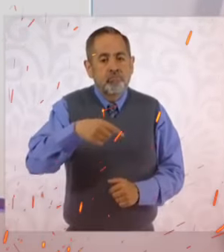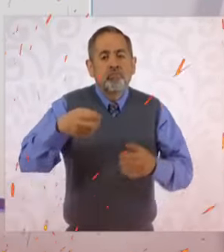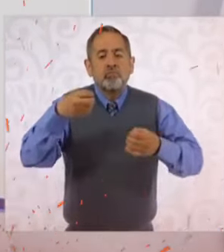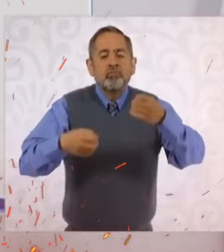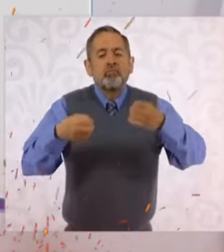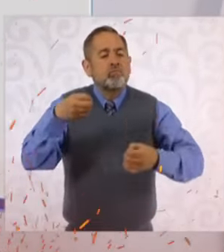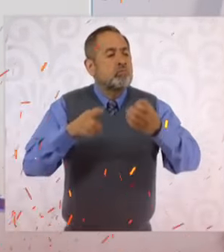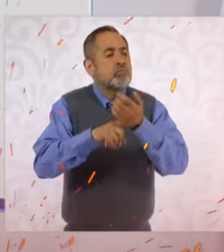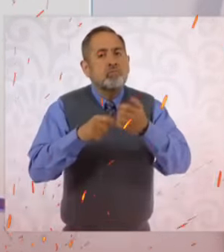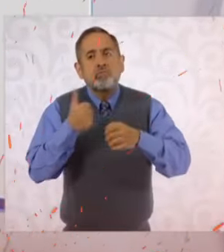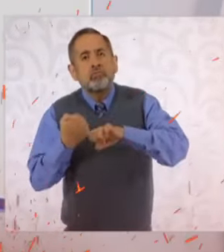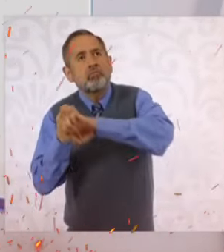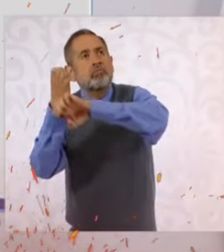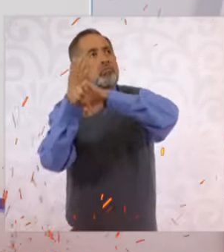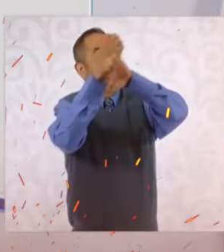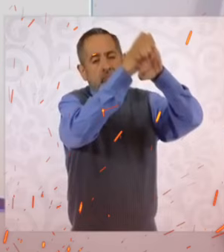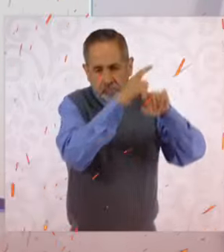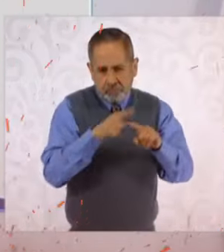entidad federativa